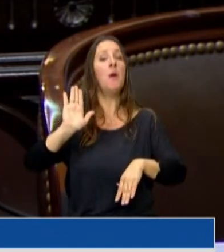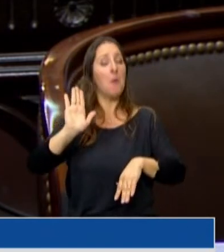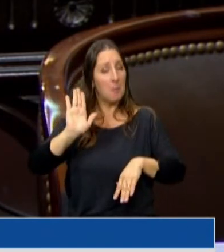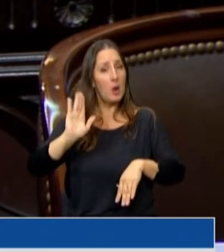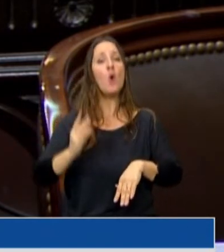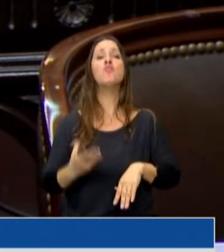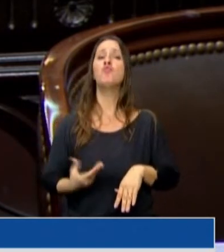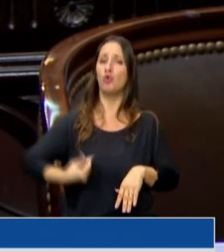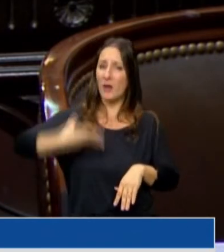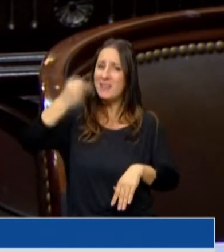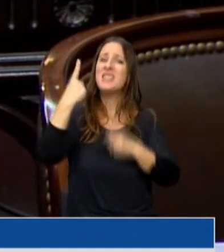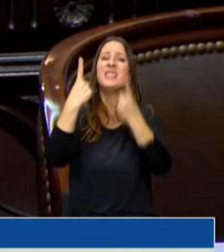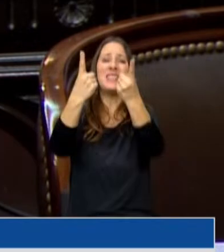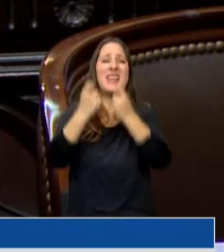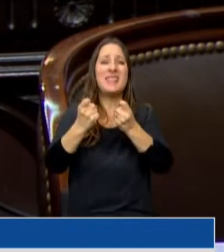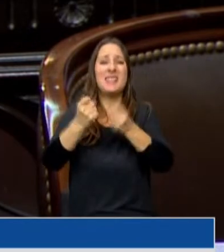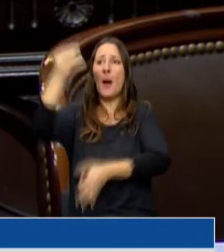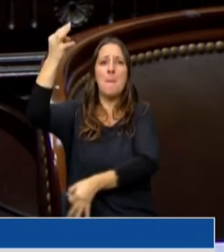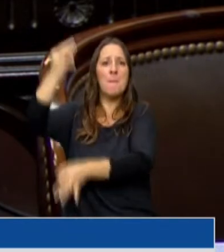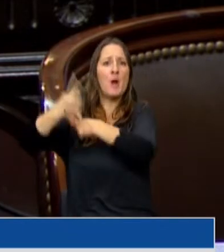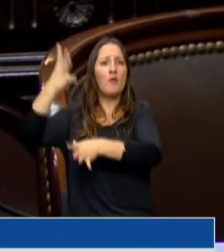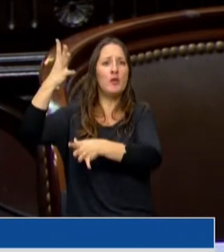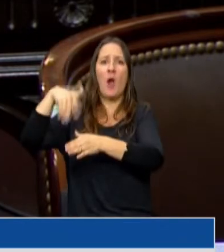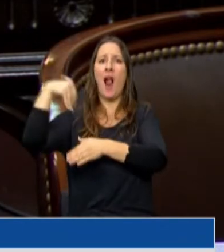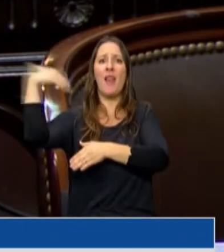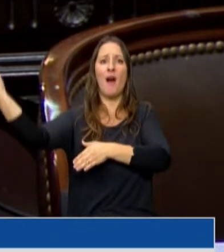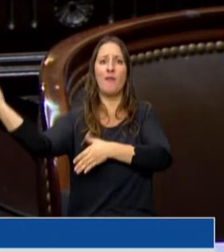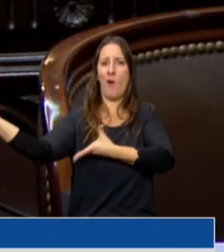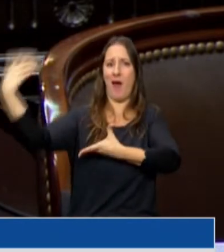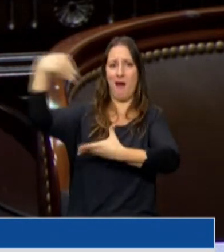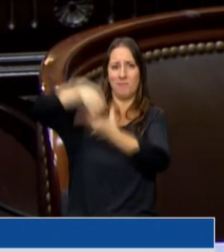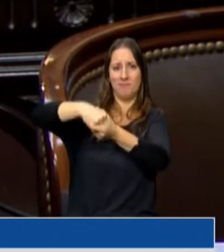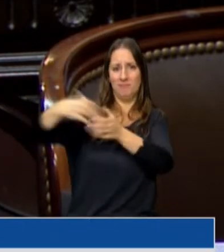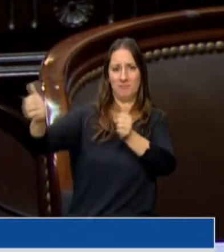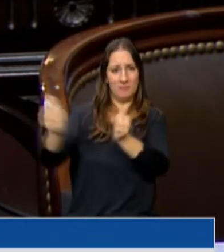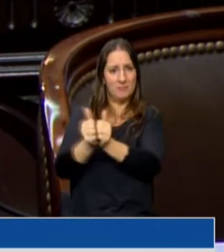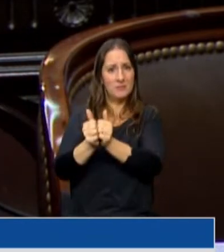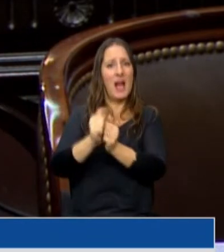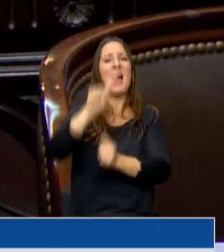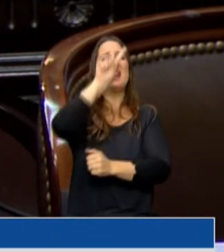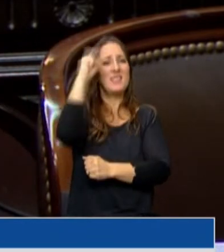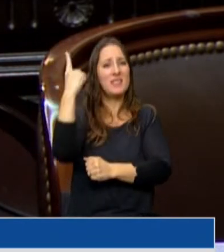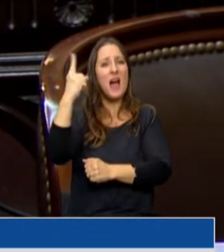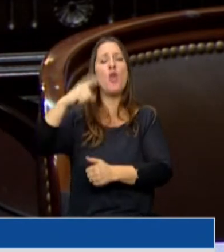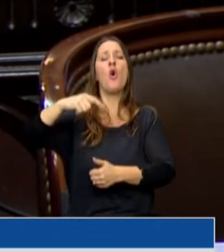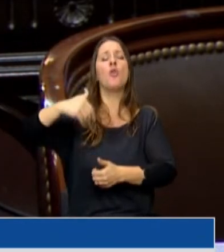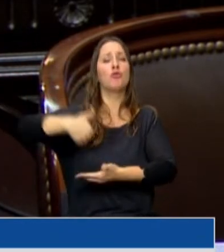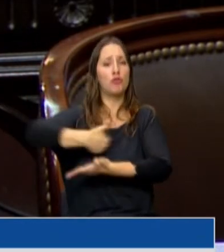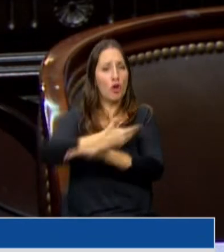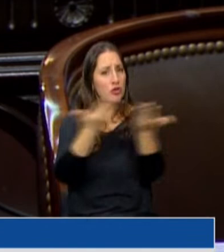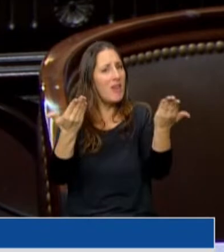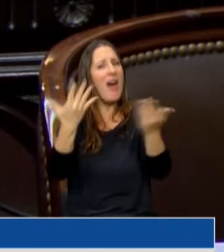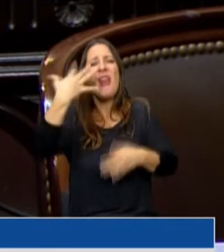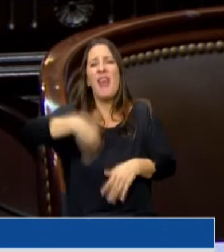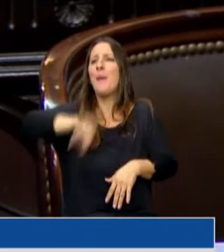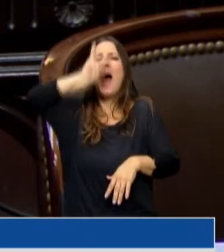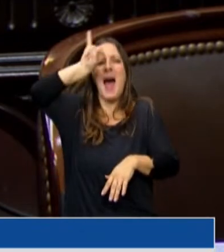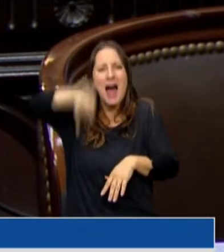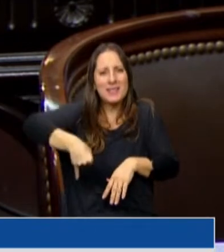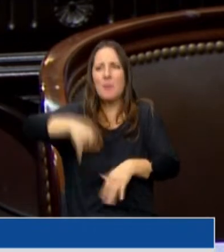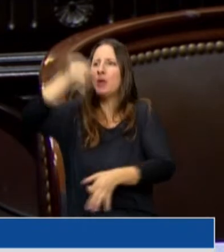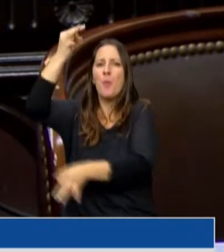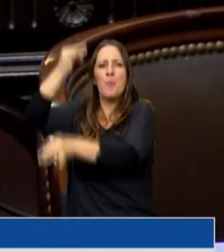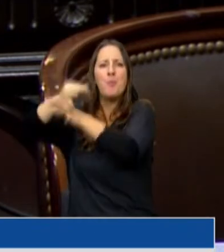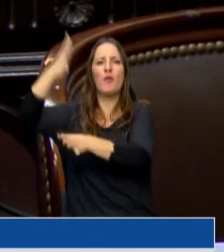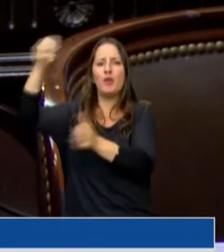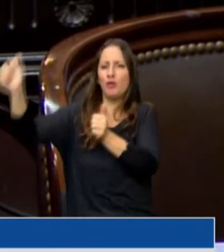muchísimas veces requieren de un acompañamiento profesional. Y el Estado y la sociedad se tienen que hacer cargo de este acompañamiento